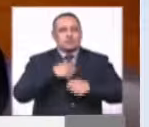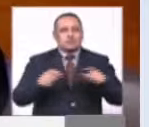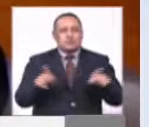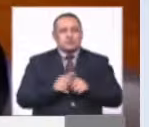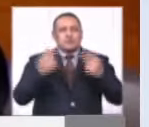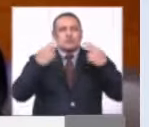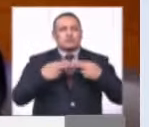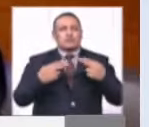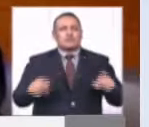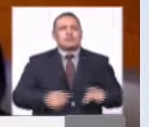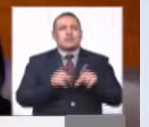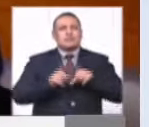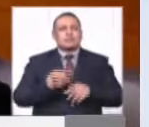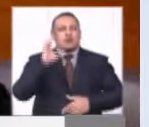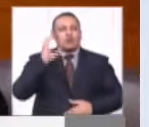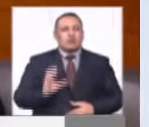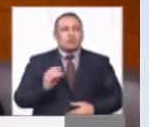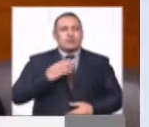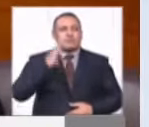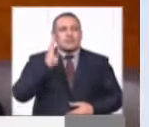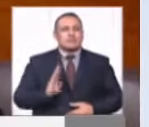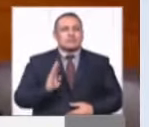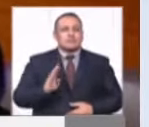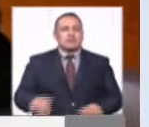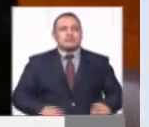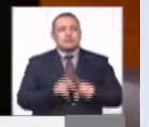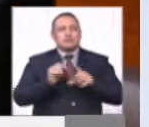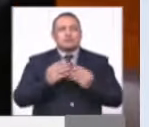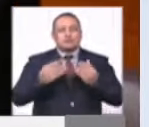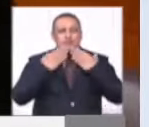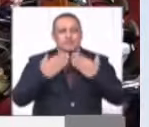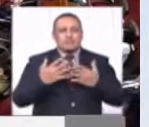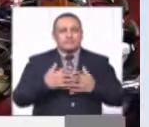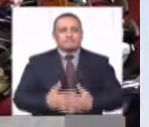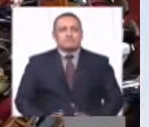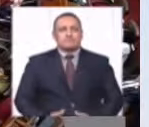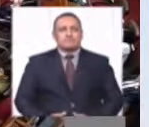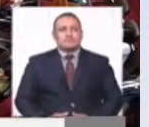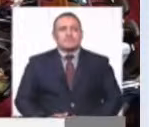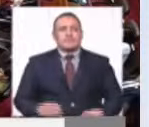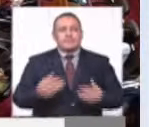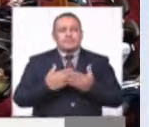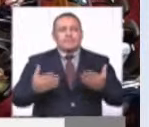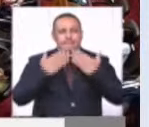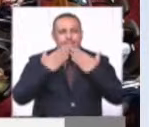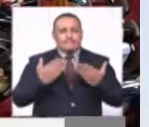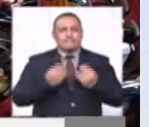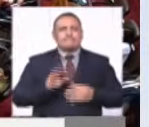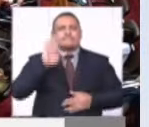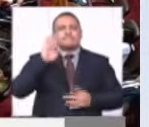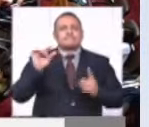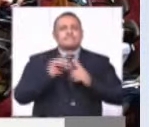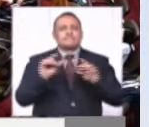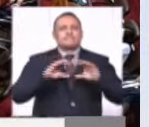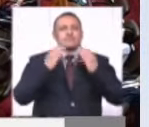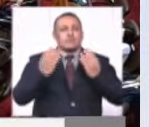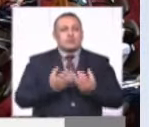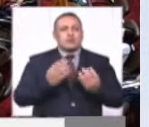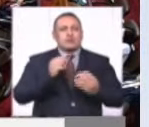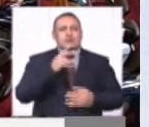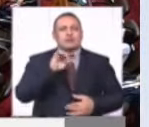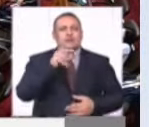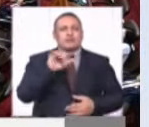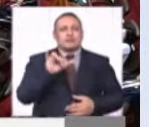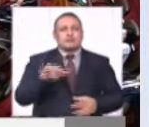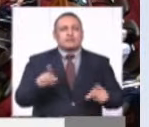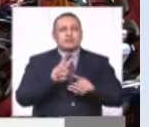con las fronteras de Colombia y Brasil. Muchas gracias. Gracias, congresista. Tiene usted la palabra la congresista Heidi